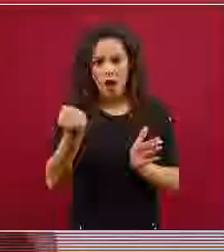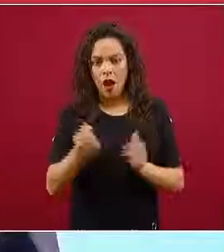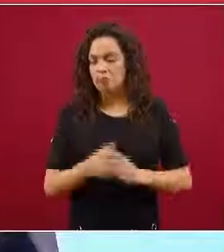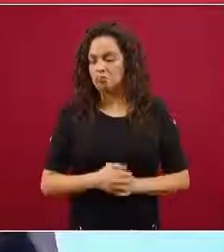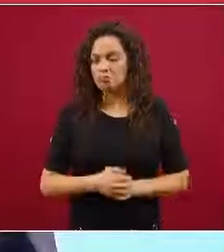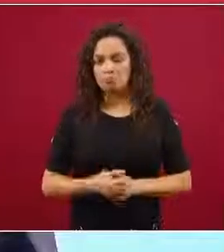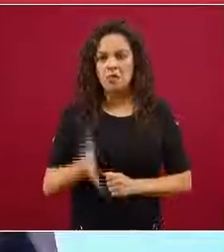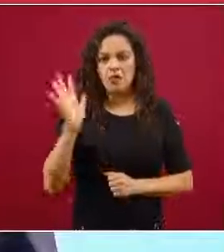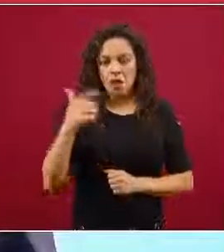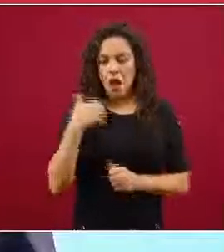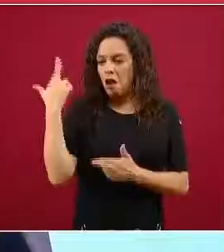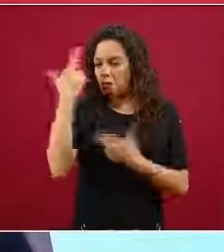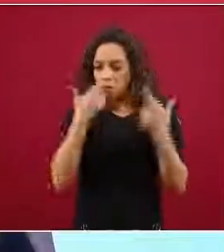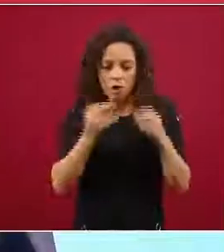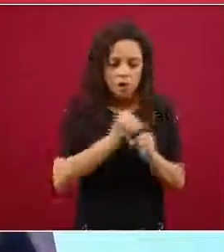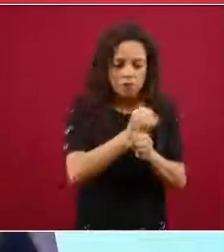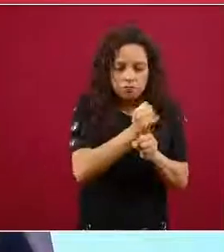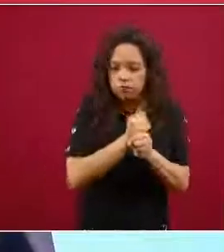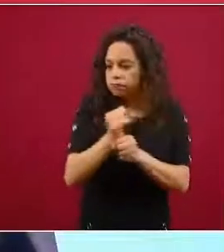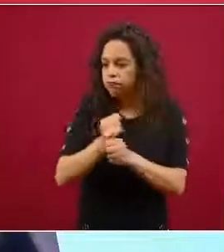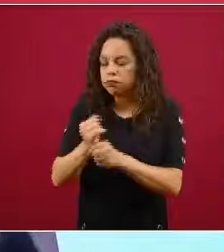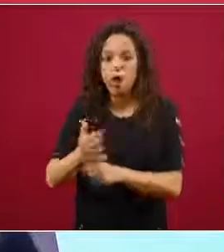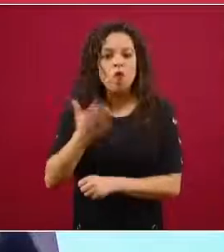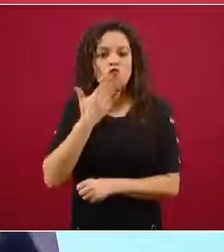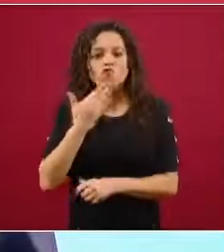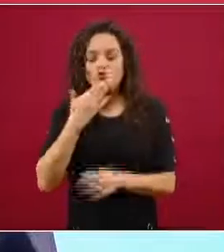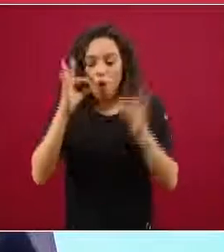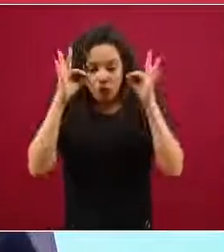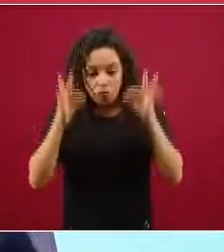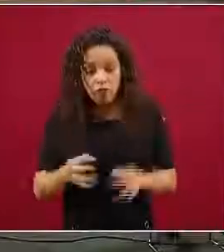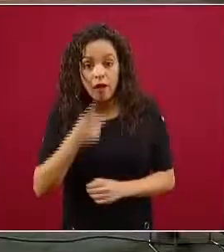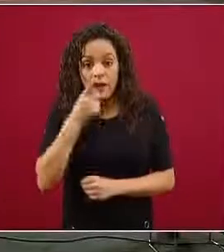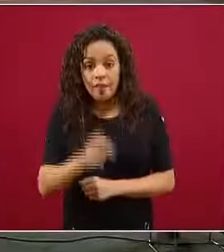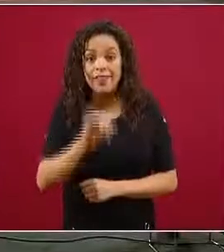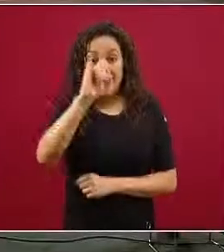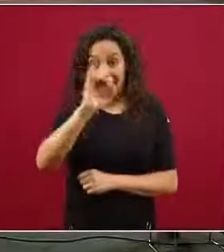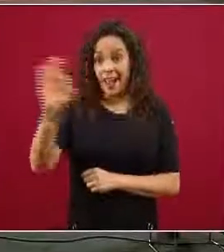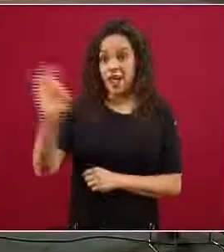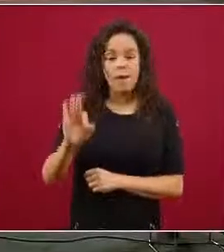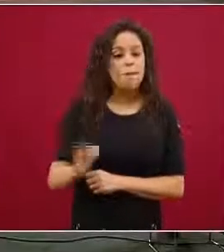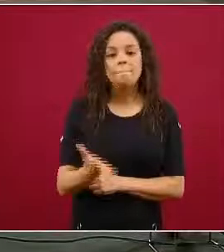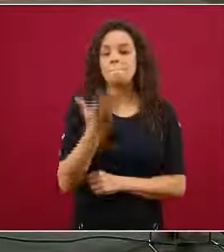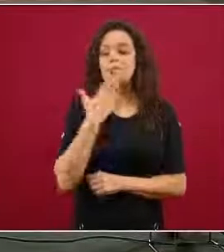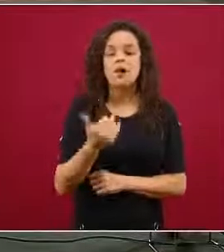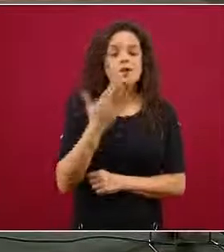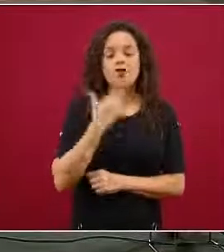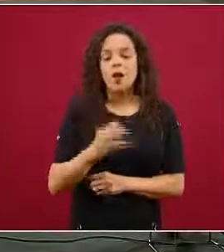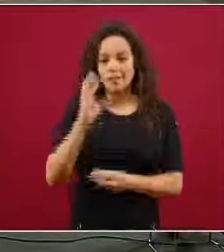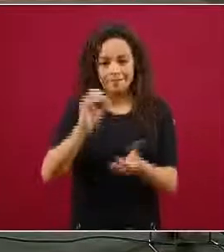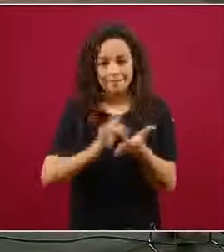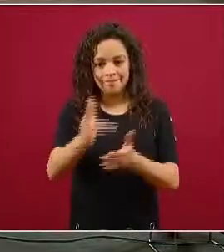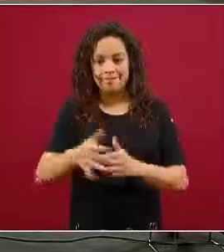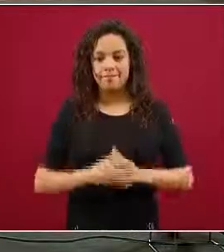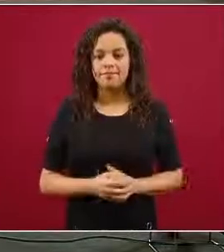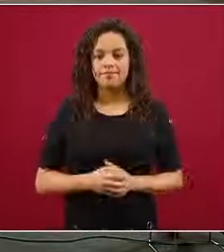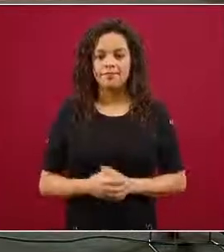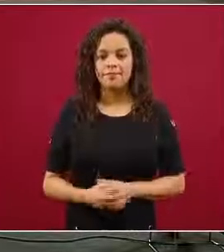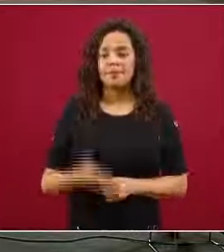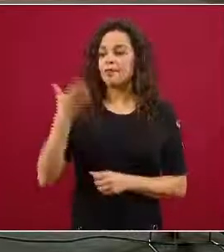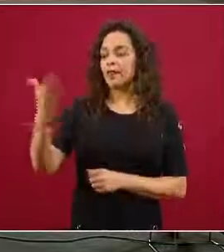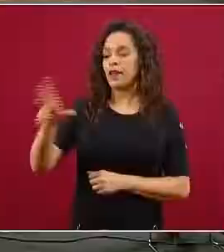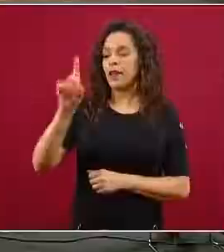una evidencia apropiada que indique que así va a ser. Muchas gracias. Daniela Pastrana y Carlos